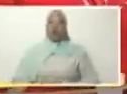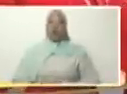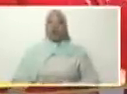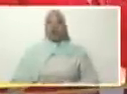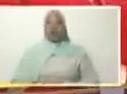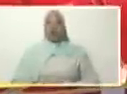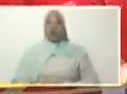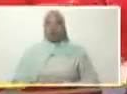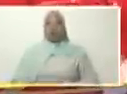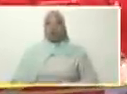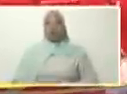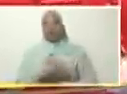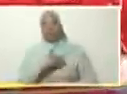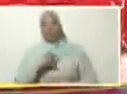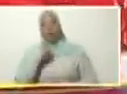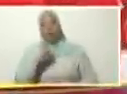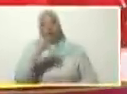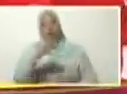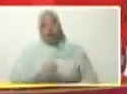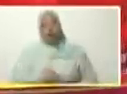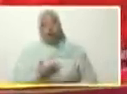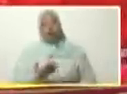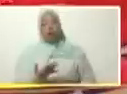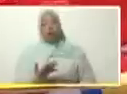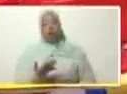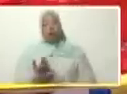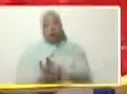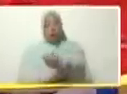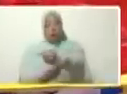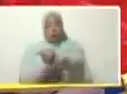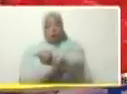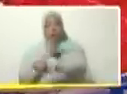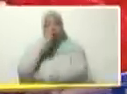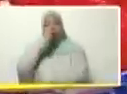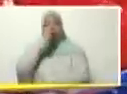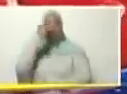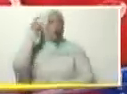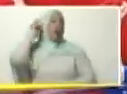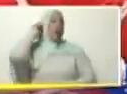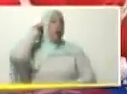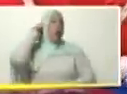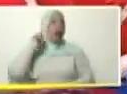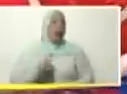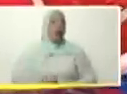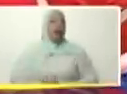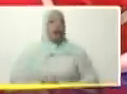Esa es la verdad, compañero. Hermanos y hermanas.